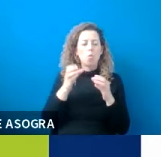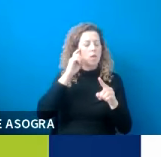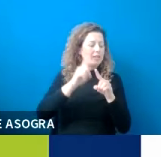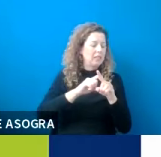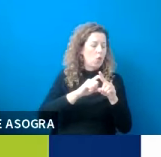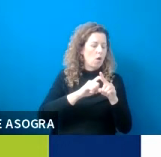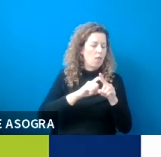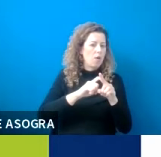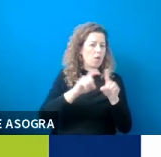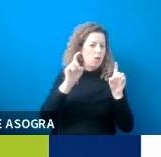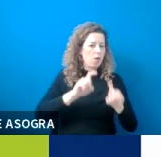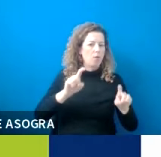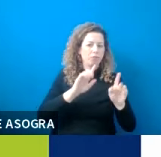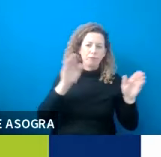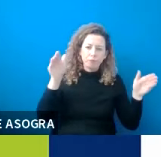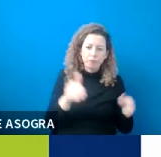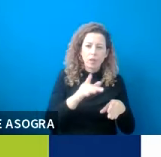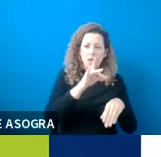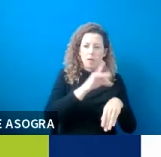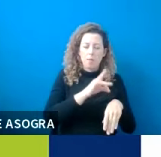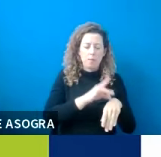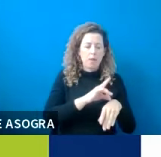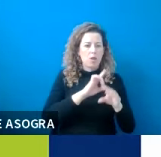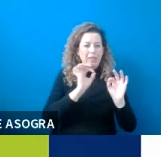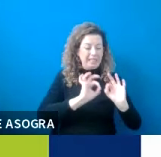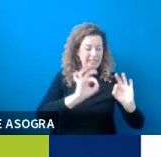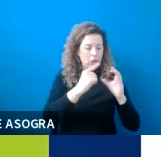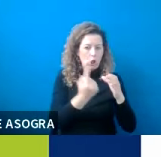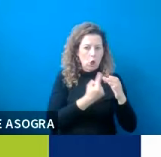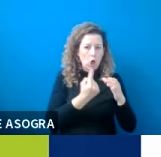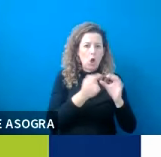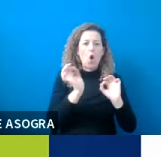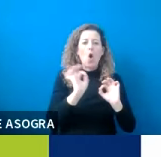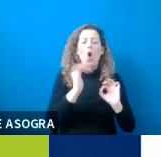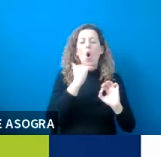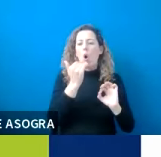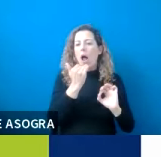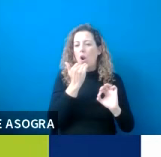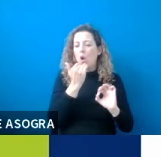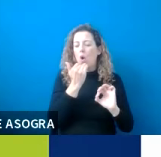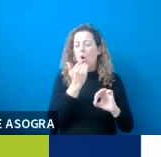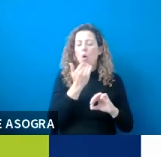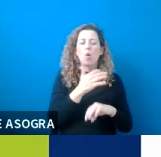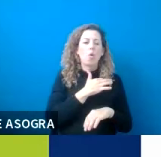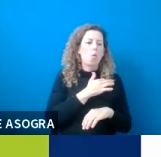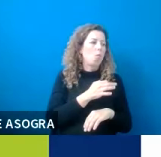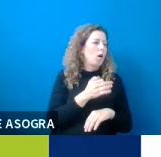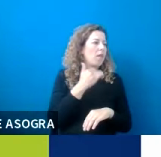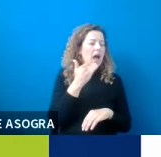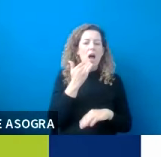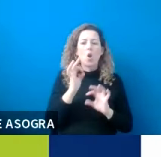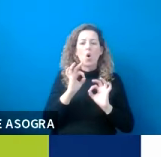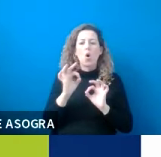veces a patología concreta, al autismo concreto o a efectos determinados como pueden ser pues los problemas de